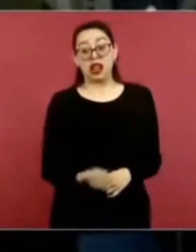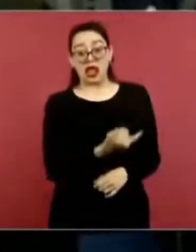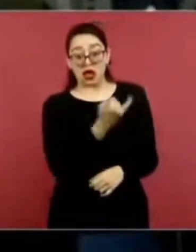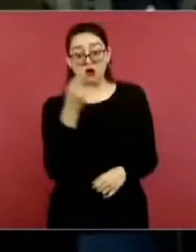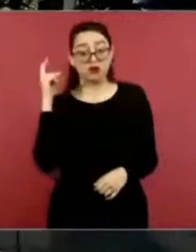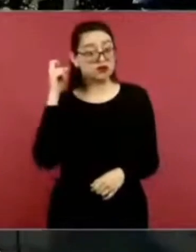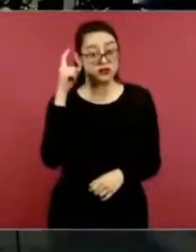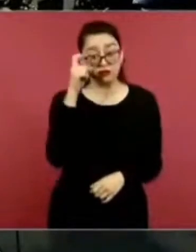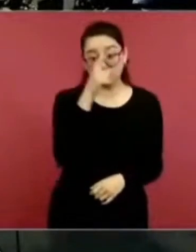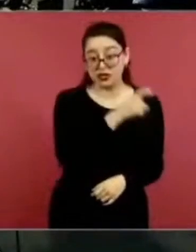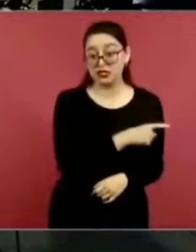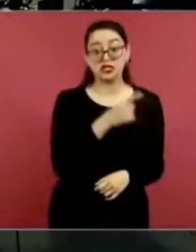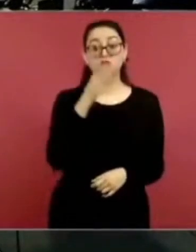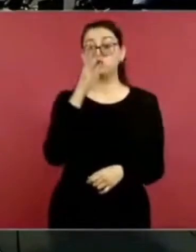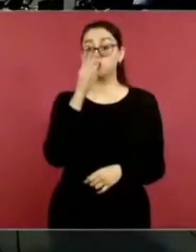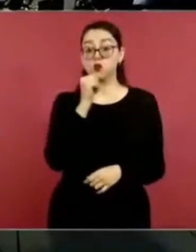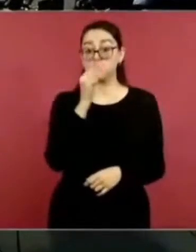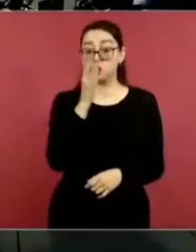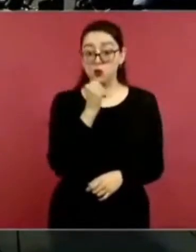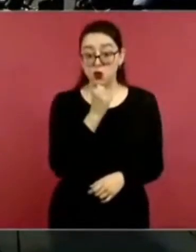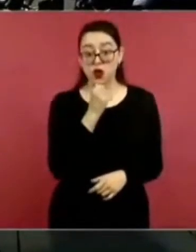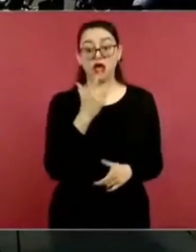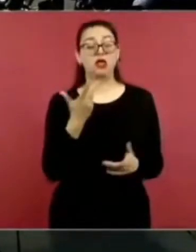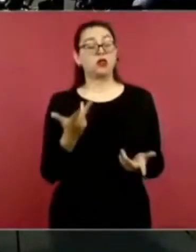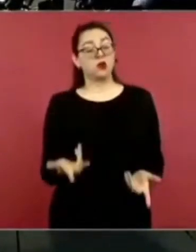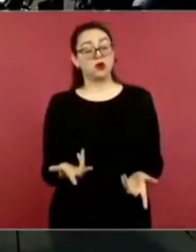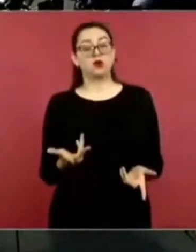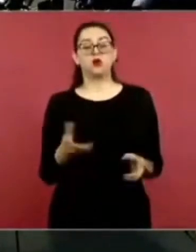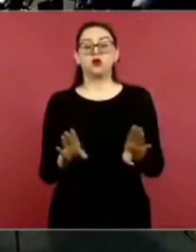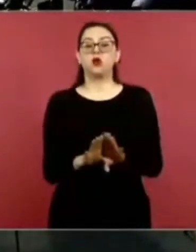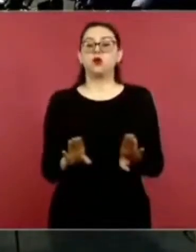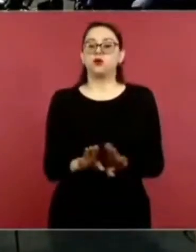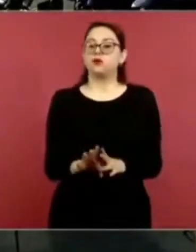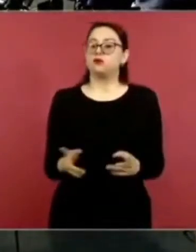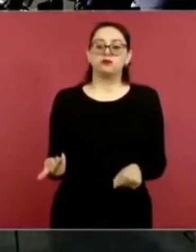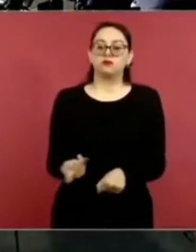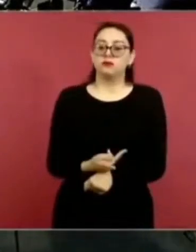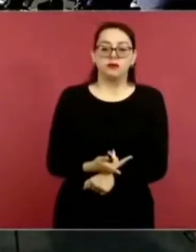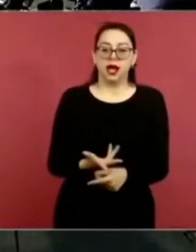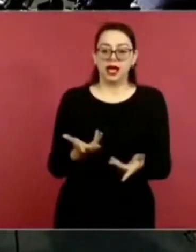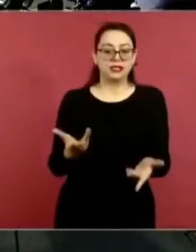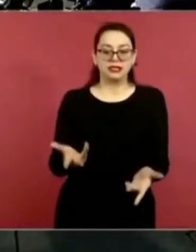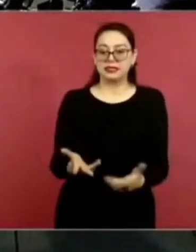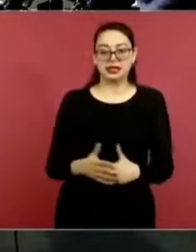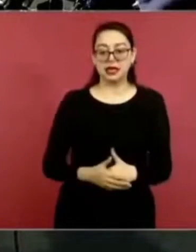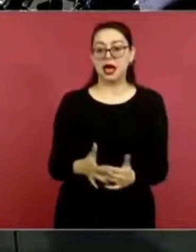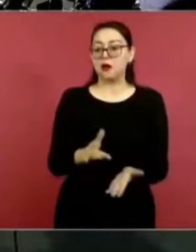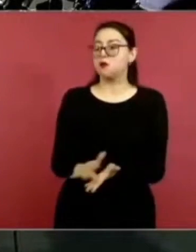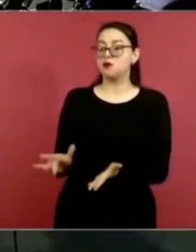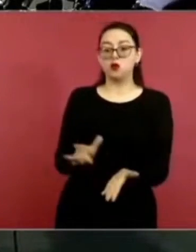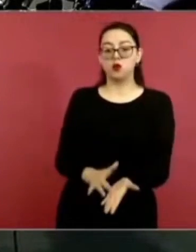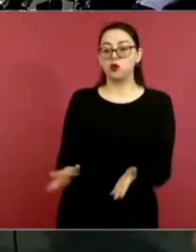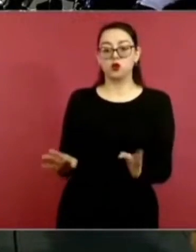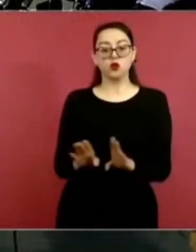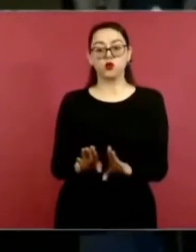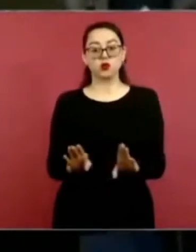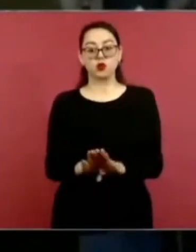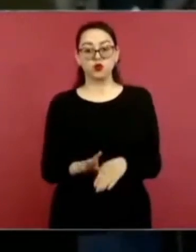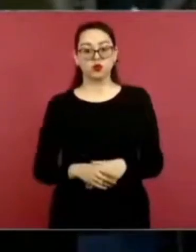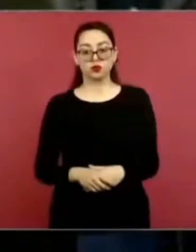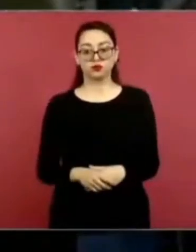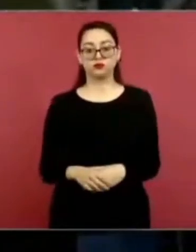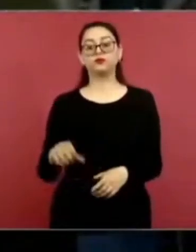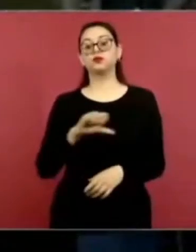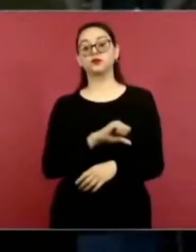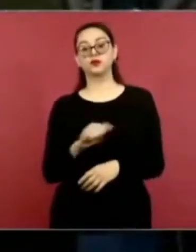les cuesta trabajo desplazarse y no están dentro de las colonias. ¿Qué se podría hacer ahí, señor presidente, para apoyar a estas colonias?